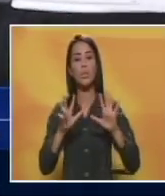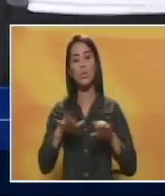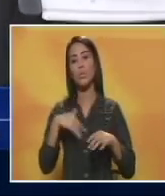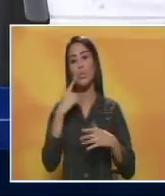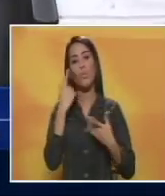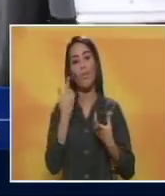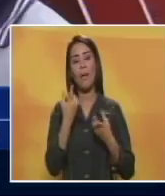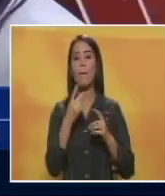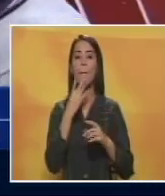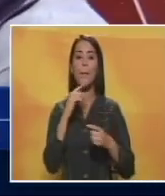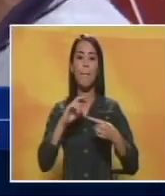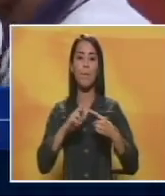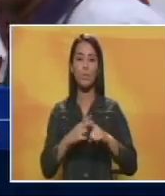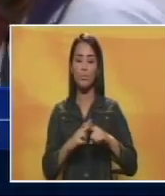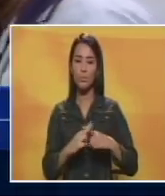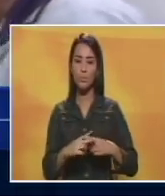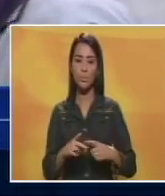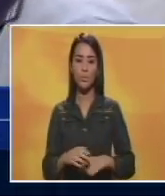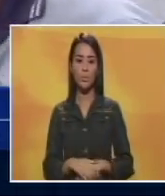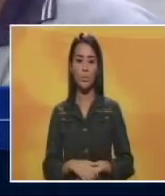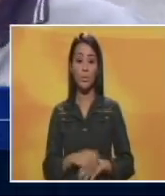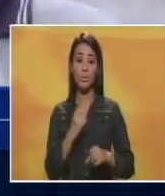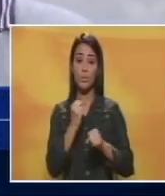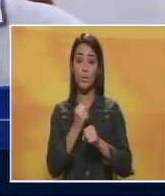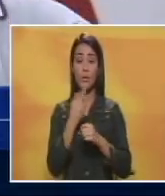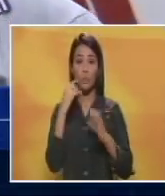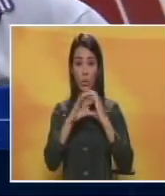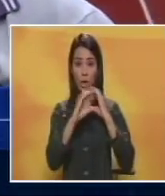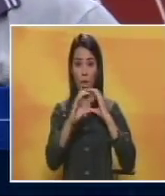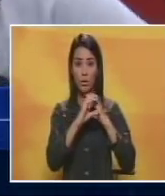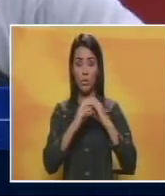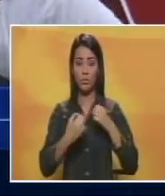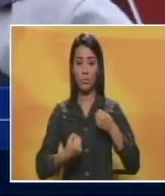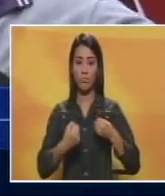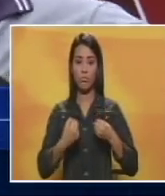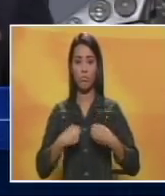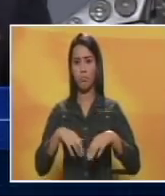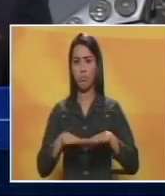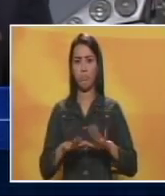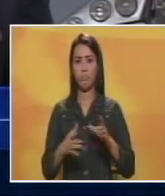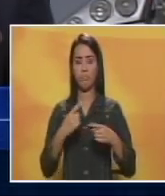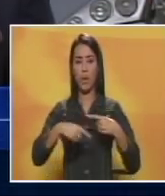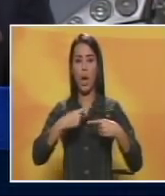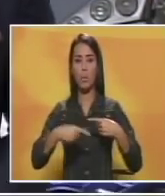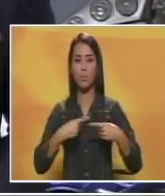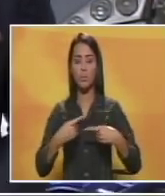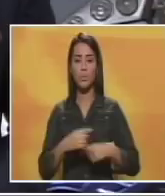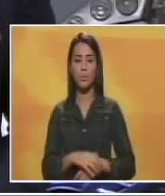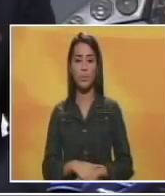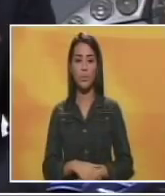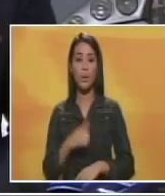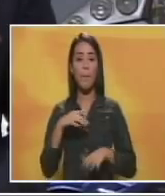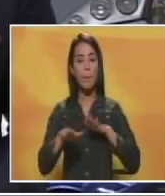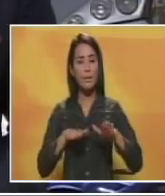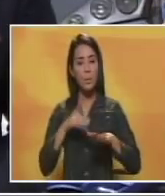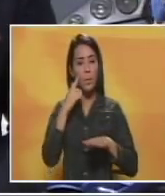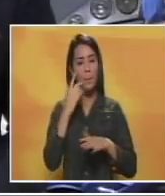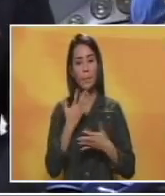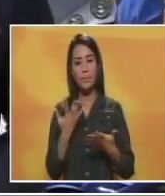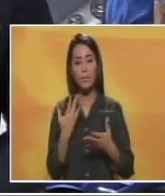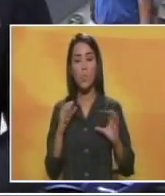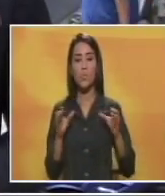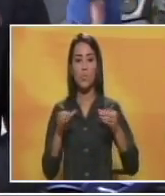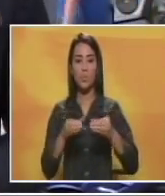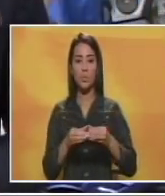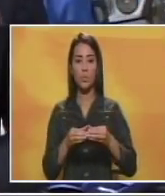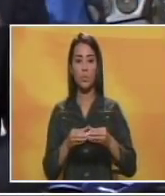hacerle mantenimiento. En lo que estos carros que están aquí rodando se paralicen los cauchos, hasta ahí llegamos. Se tiene previsto que para este jueves se concrete una